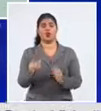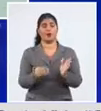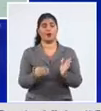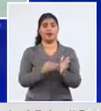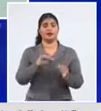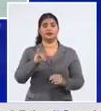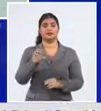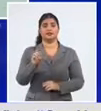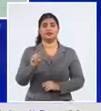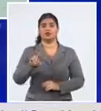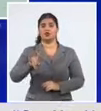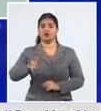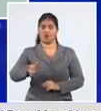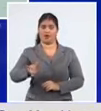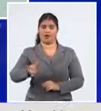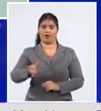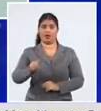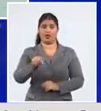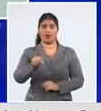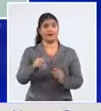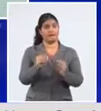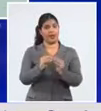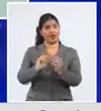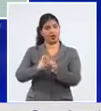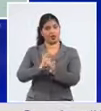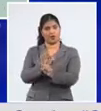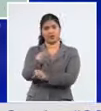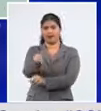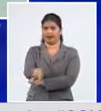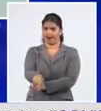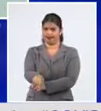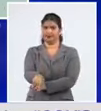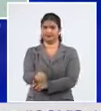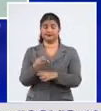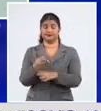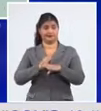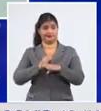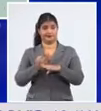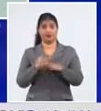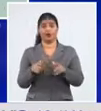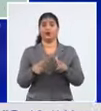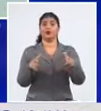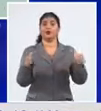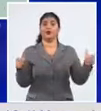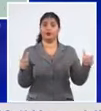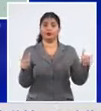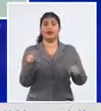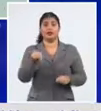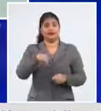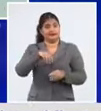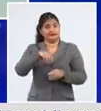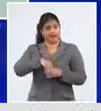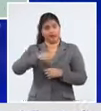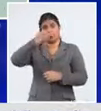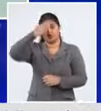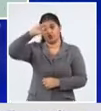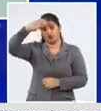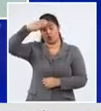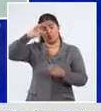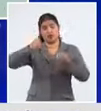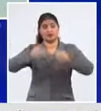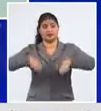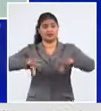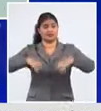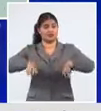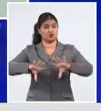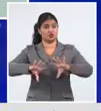132.609. Y un poco que evidenciando lo complejo de la transmisión en nuestro país, todos